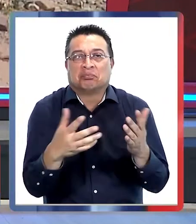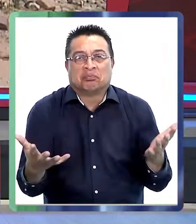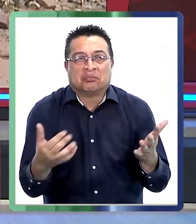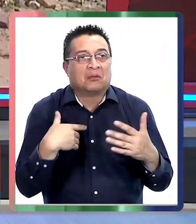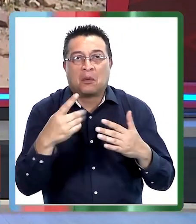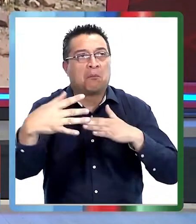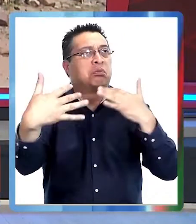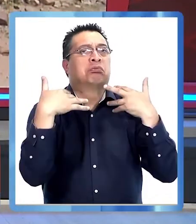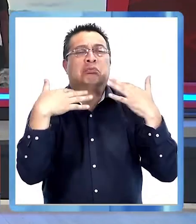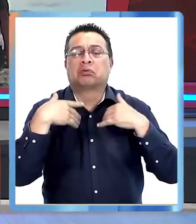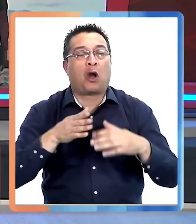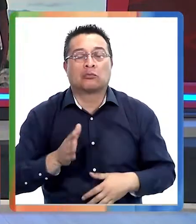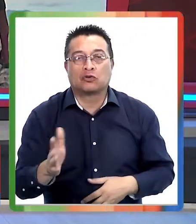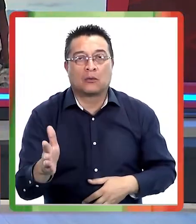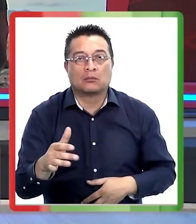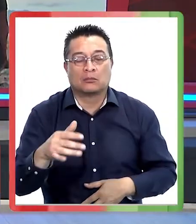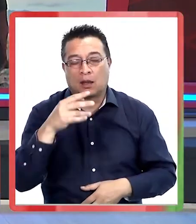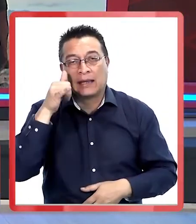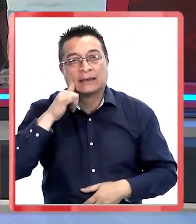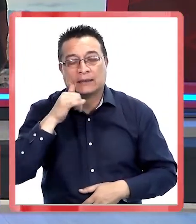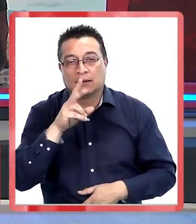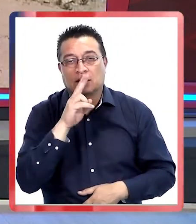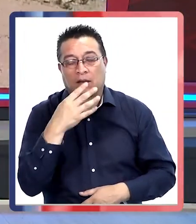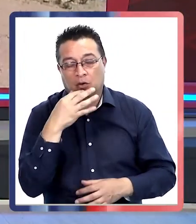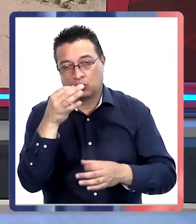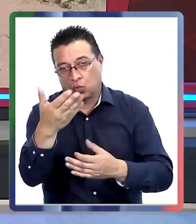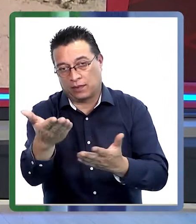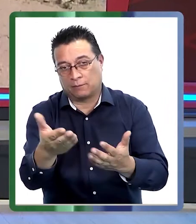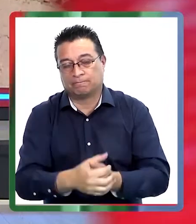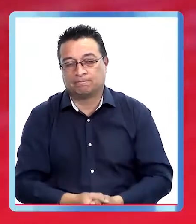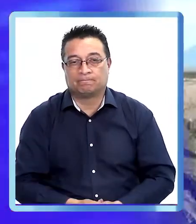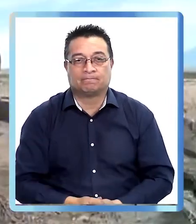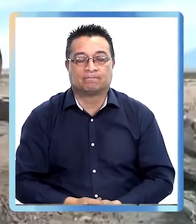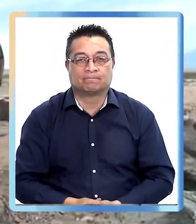la crisis migratoria continúa. Iquique Televisión nos informa.